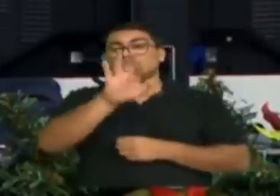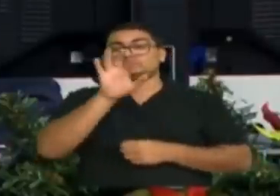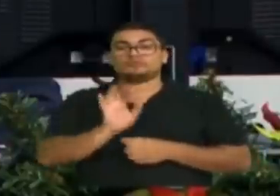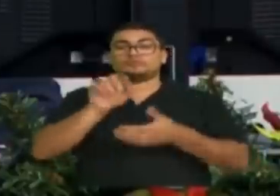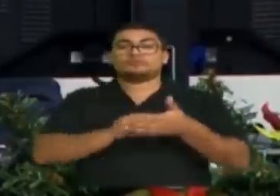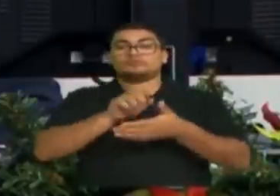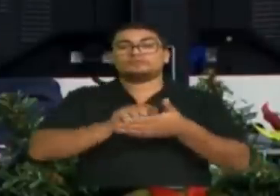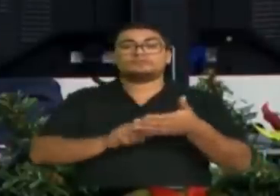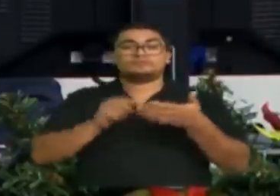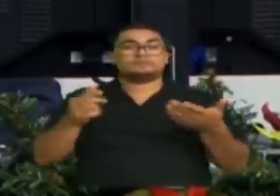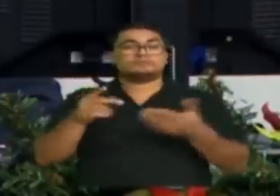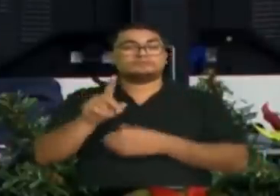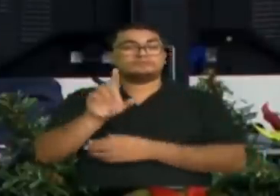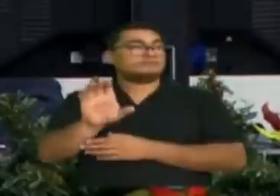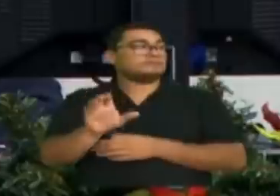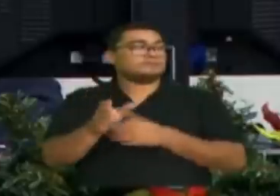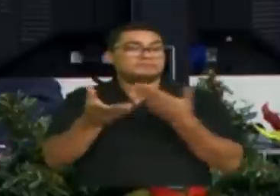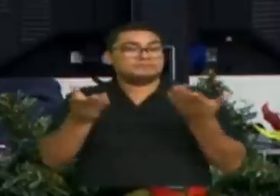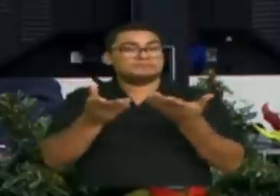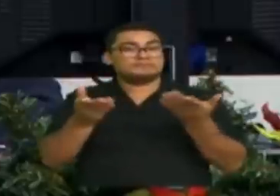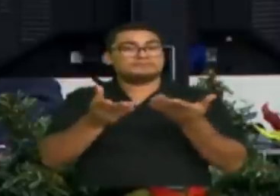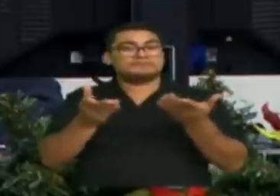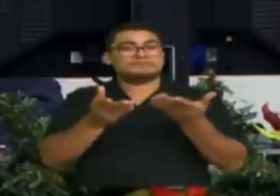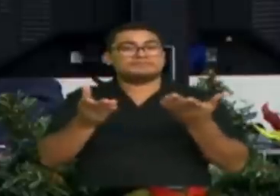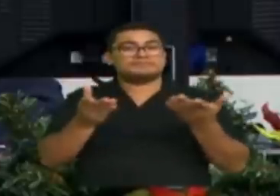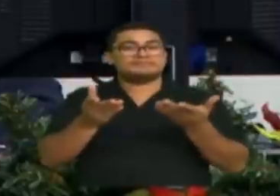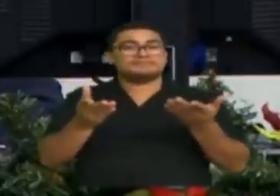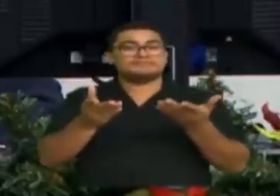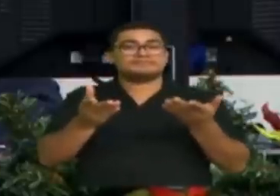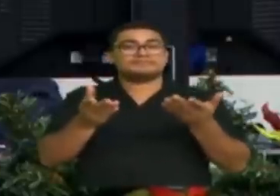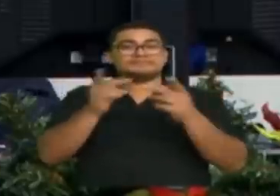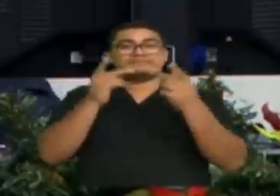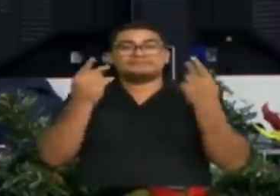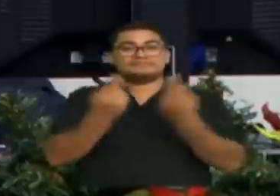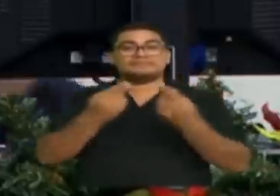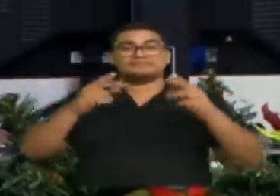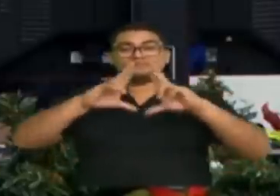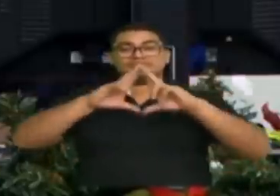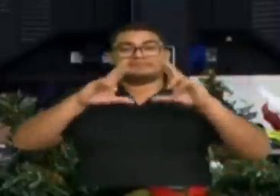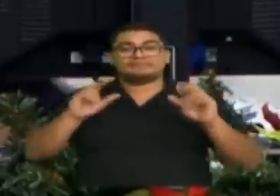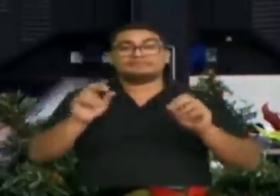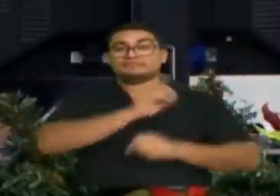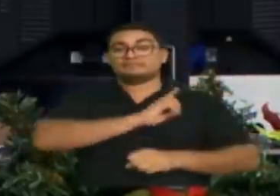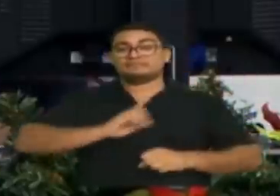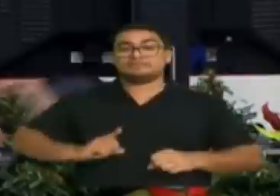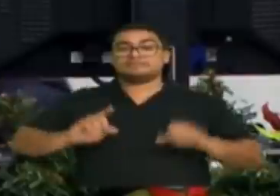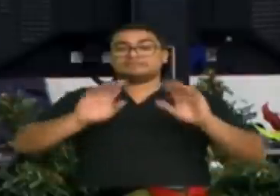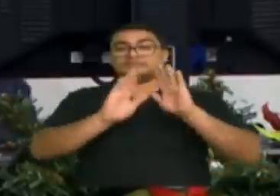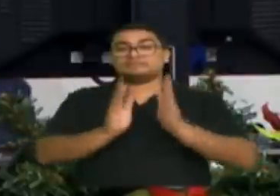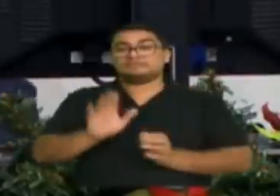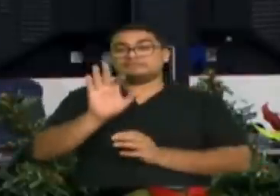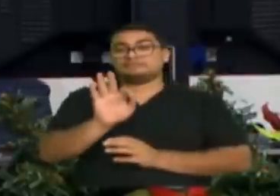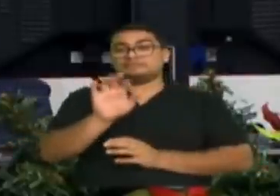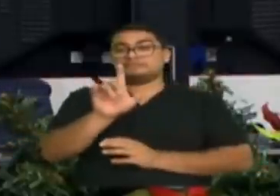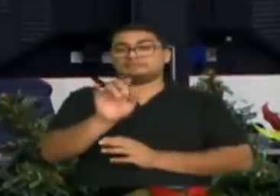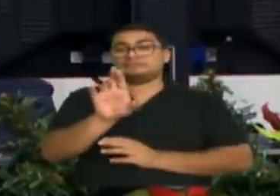del sufragio universal y su obligación con el pueblo en general es que la diputada